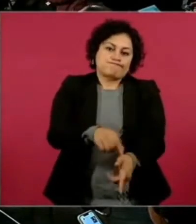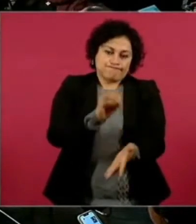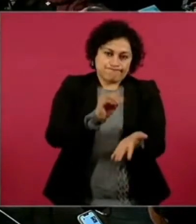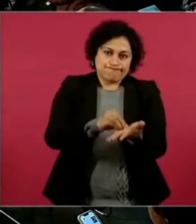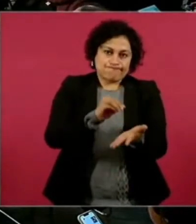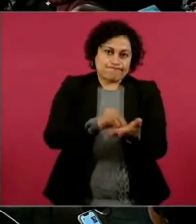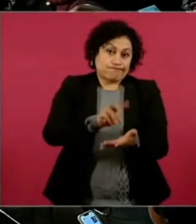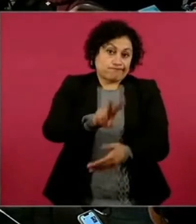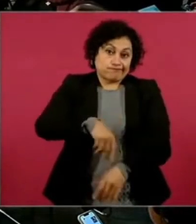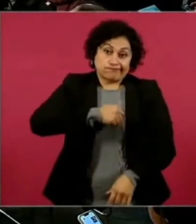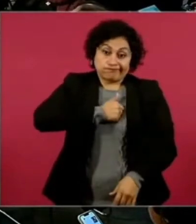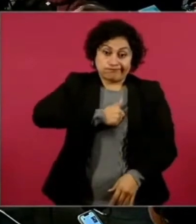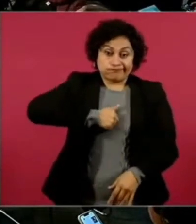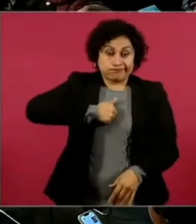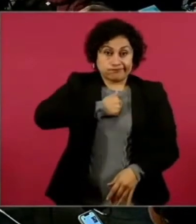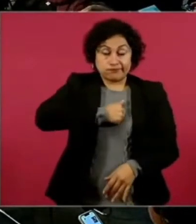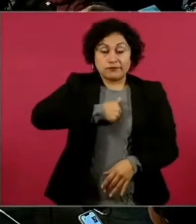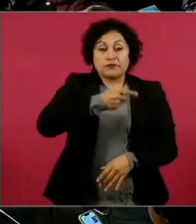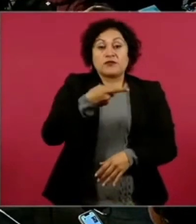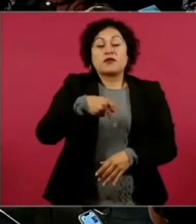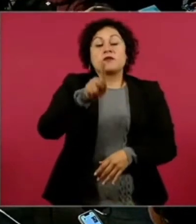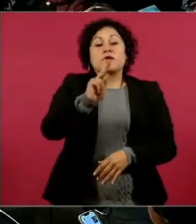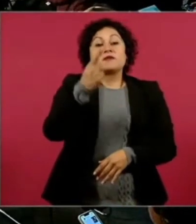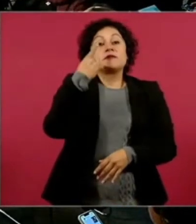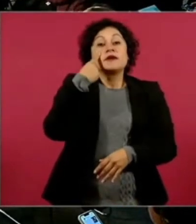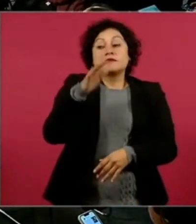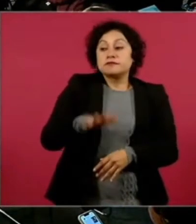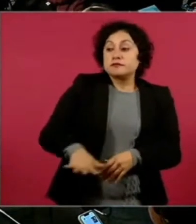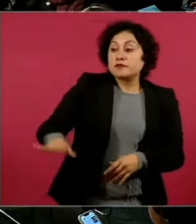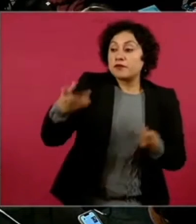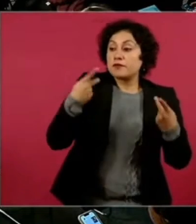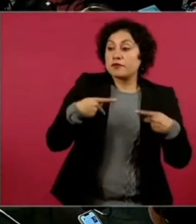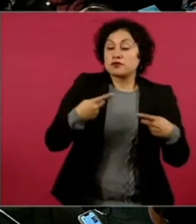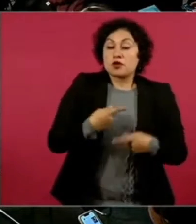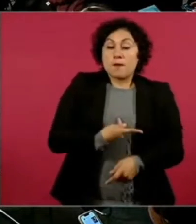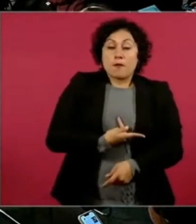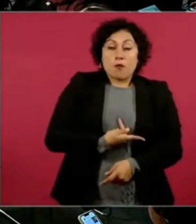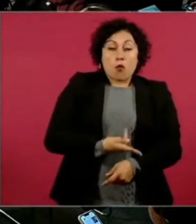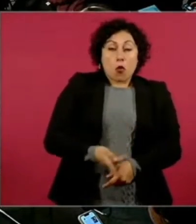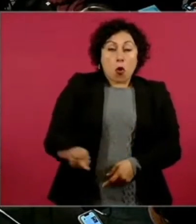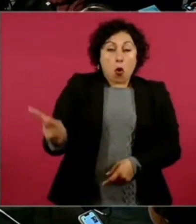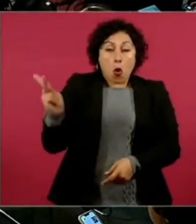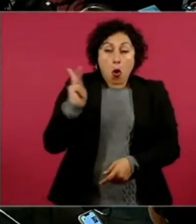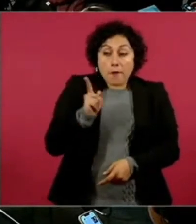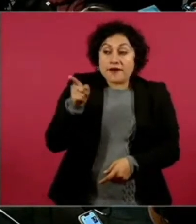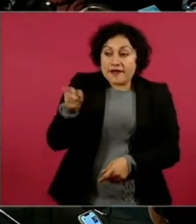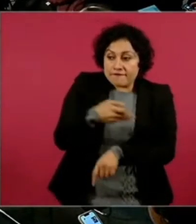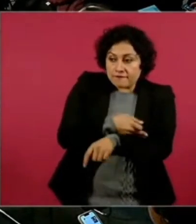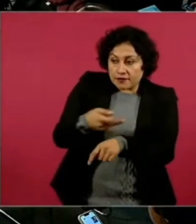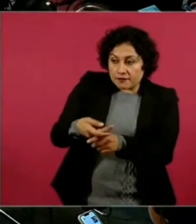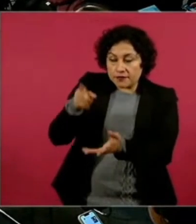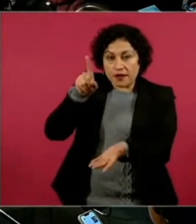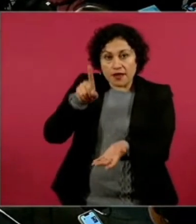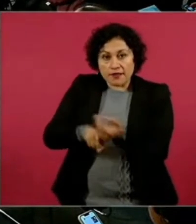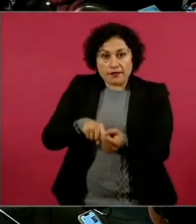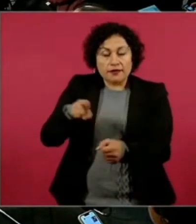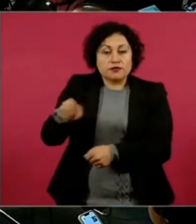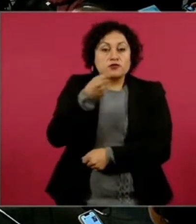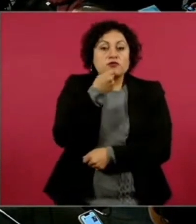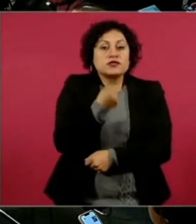lamentablemente, de que la gente más pobre, que tenía una niña o un niño con una discapacidad